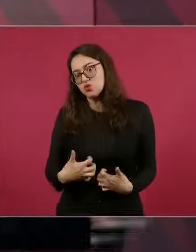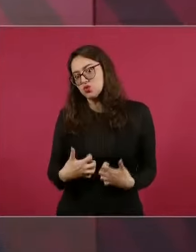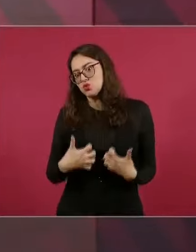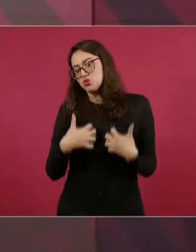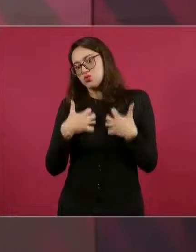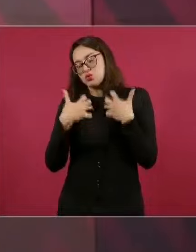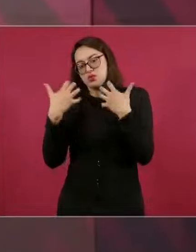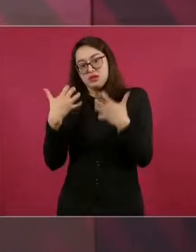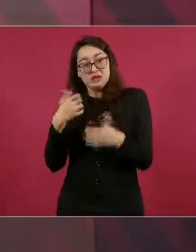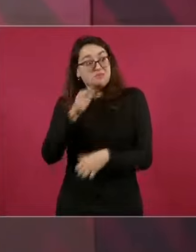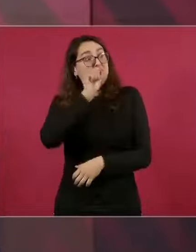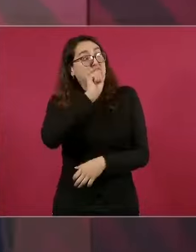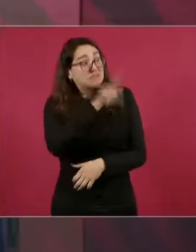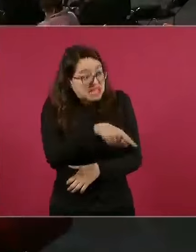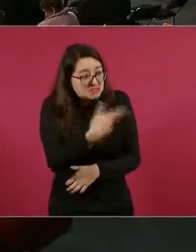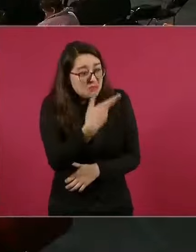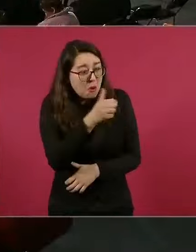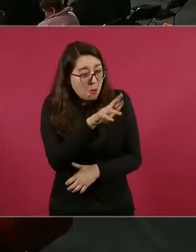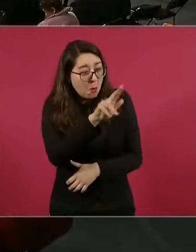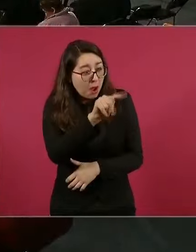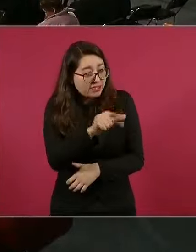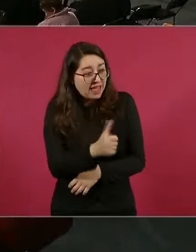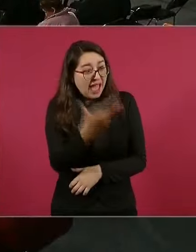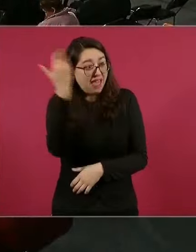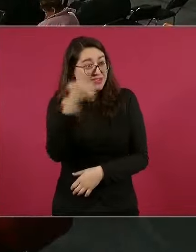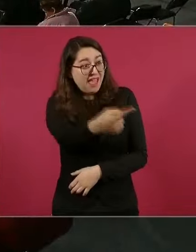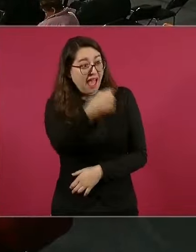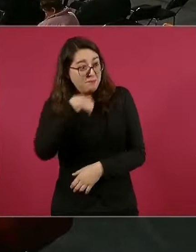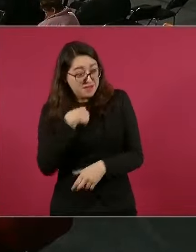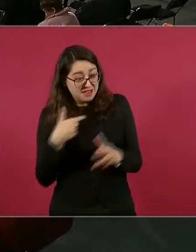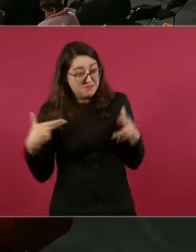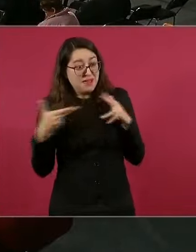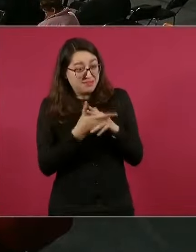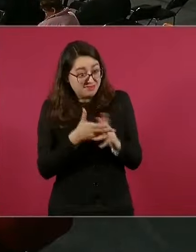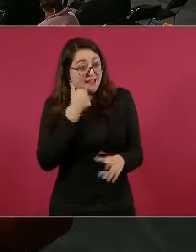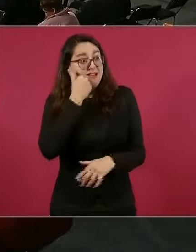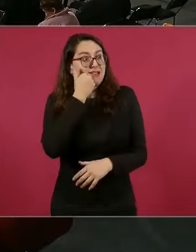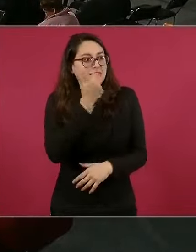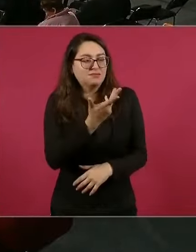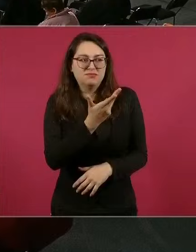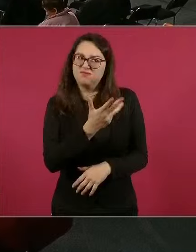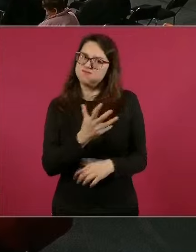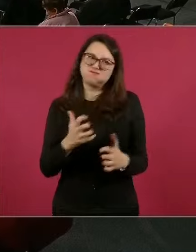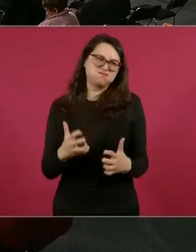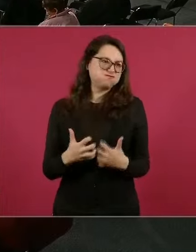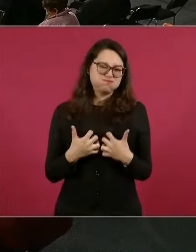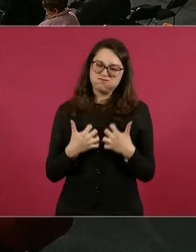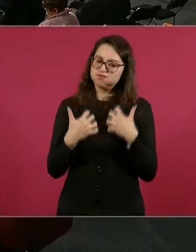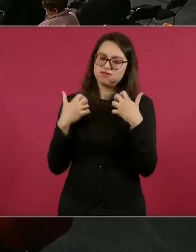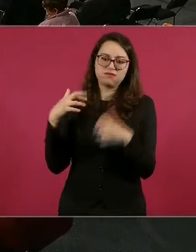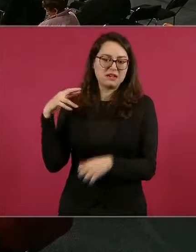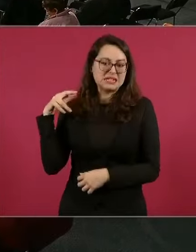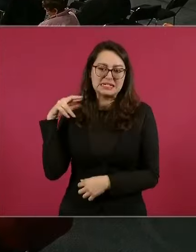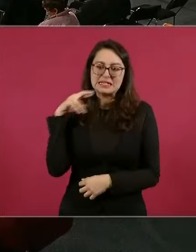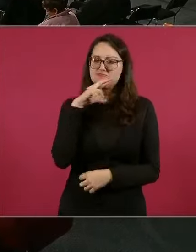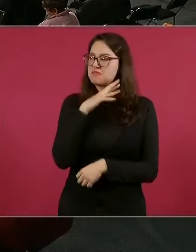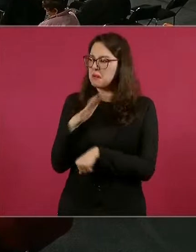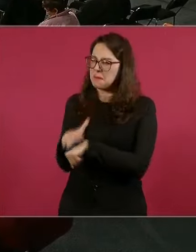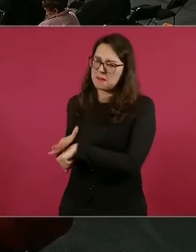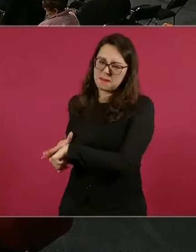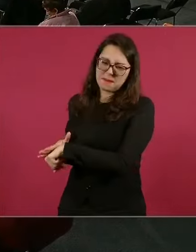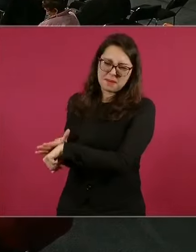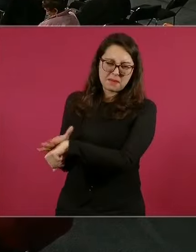porque no se quería lastimar justamente esta relación bilateral con el gobierno mexicano, y ahí se acabó el tema, lo mismo que en el 2006.